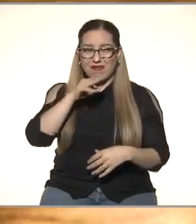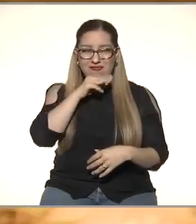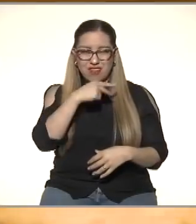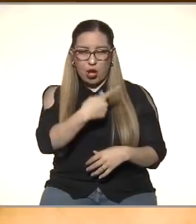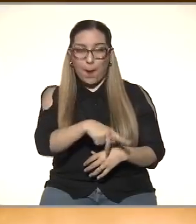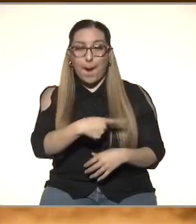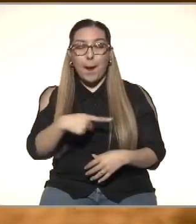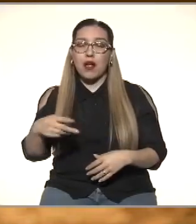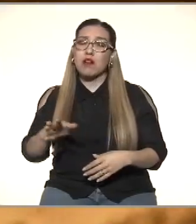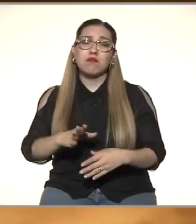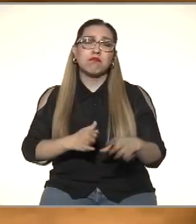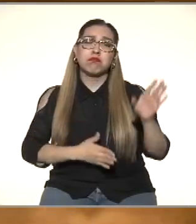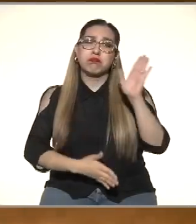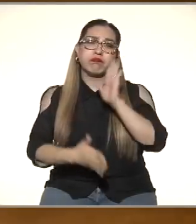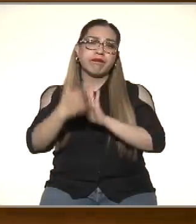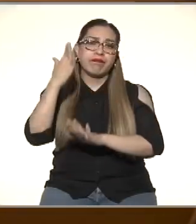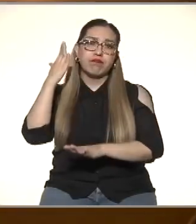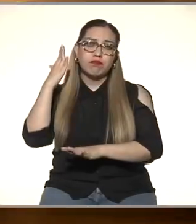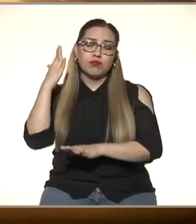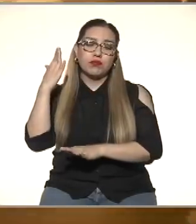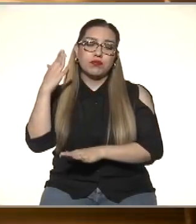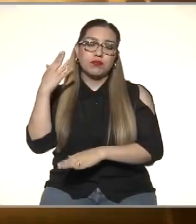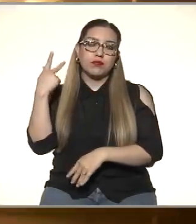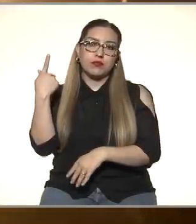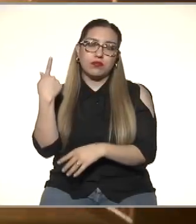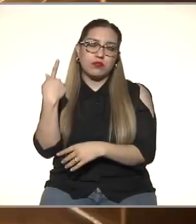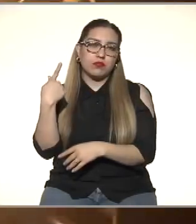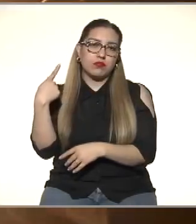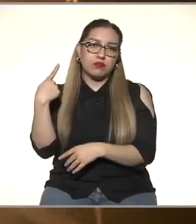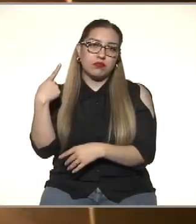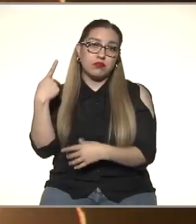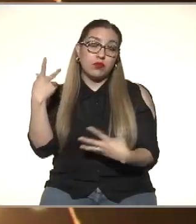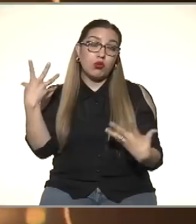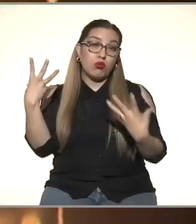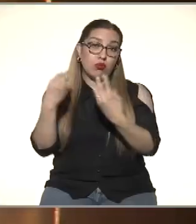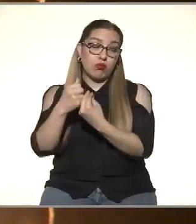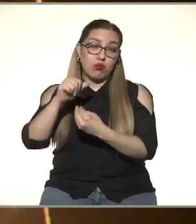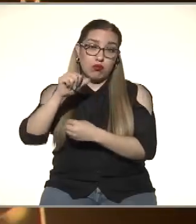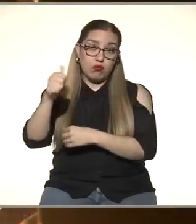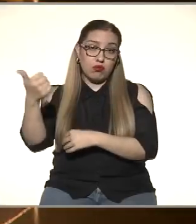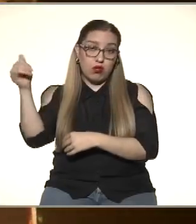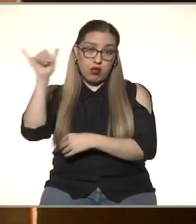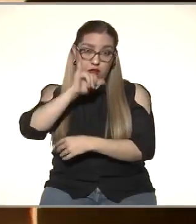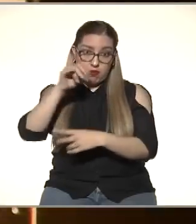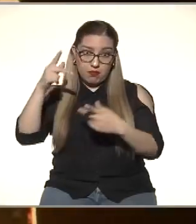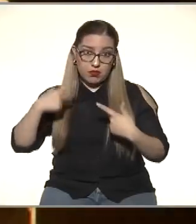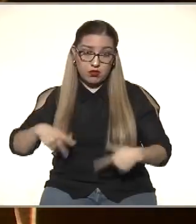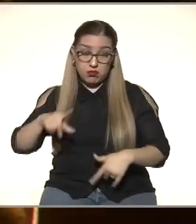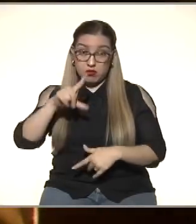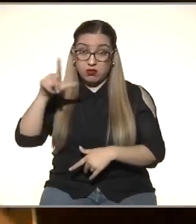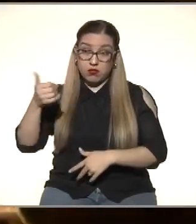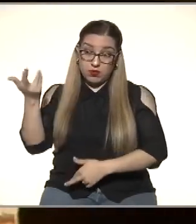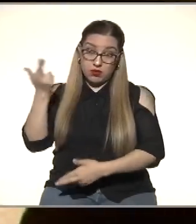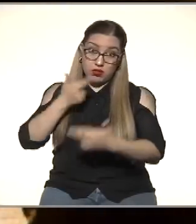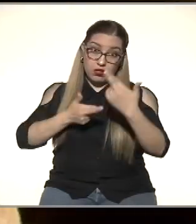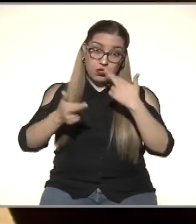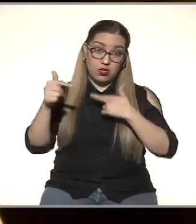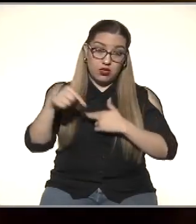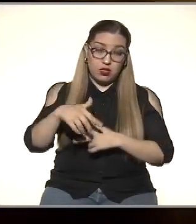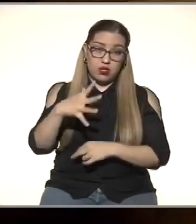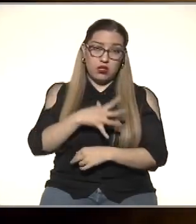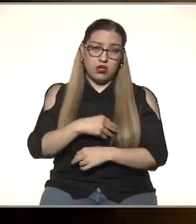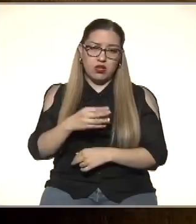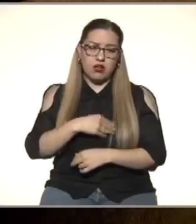amiga y se usaba a mi hija como pretexto para llevarla. Entonces, cuando regresaba mi hija, debido a que tenía mucha comunicación